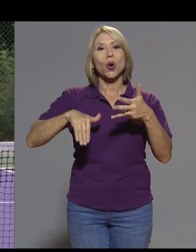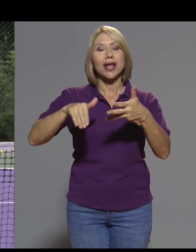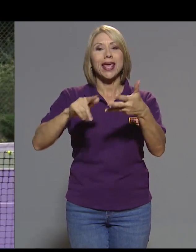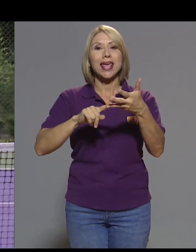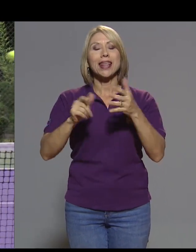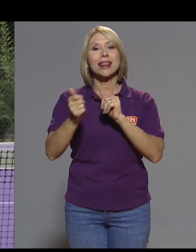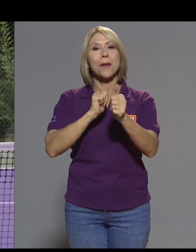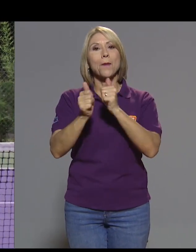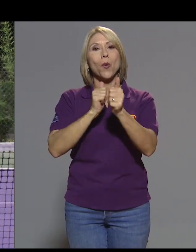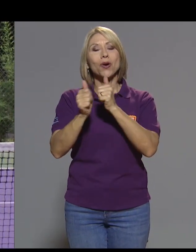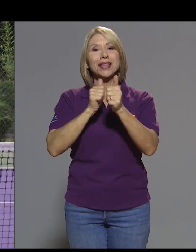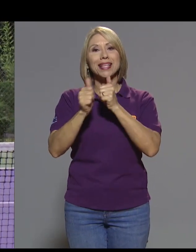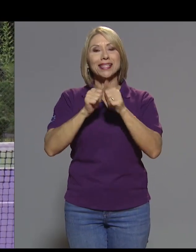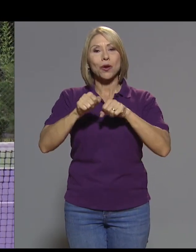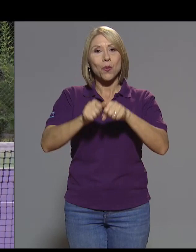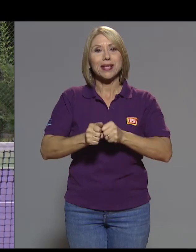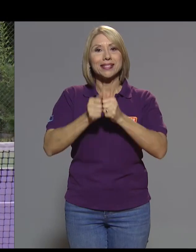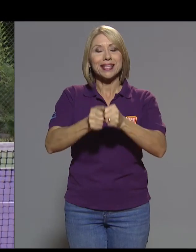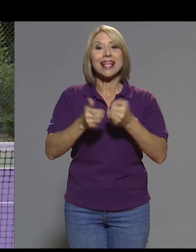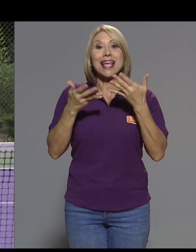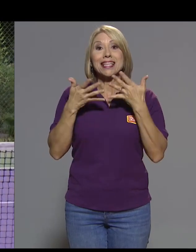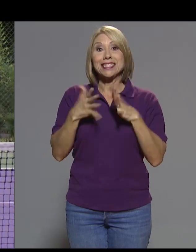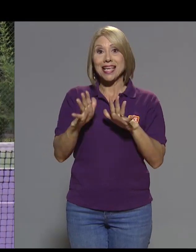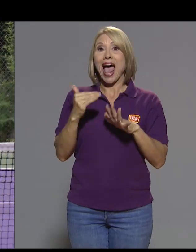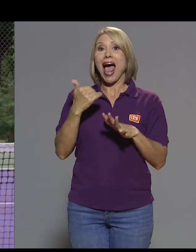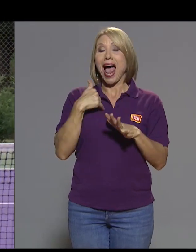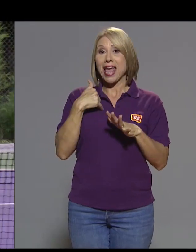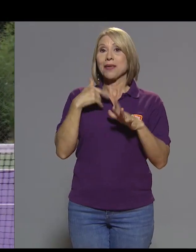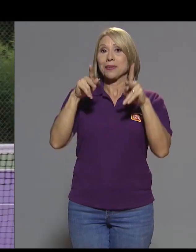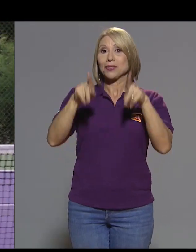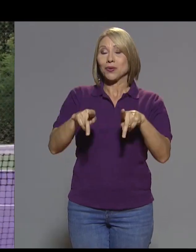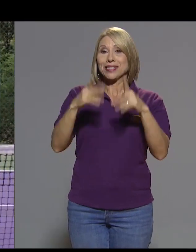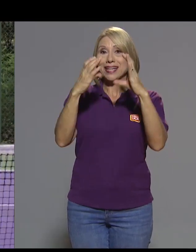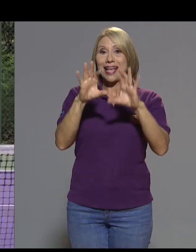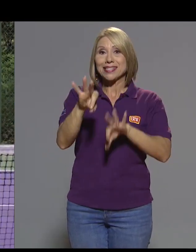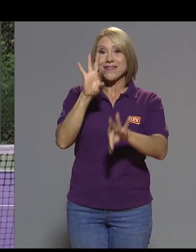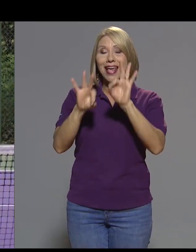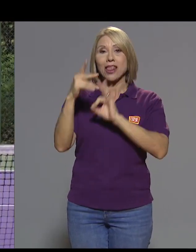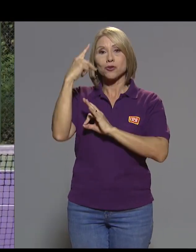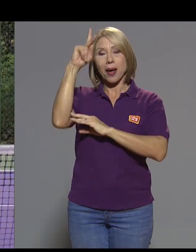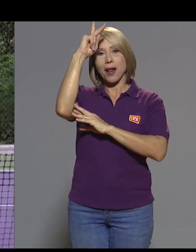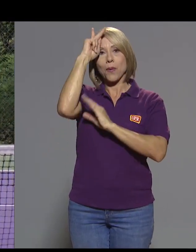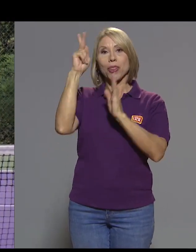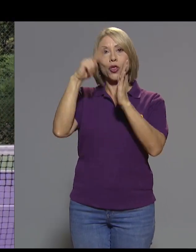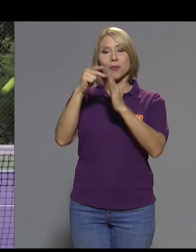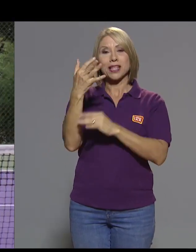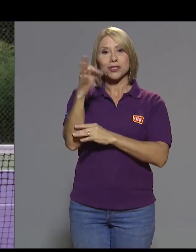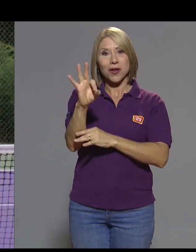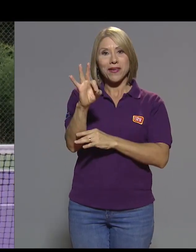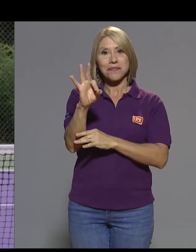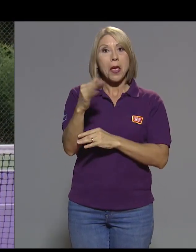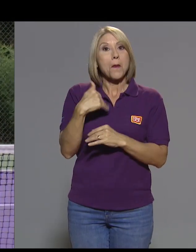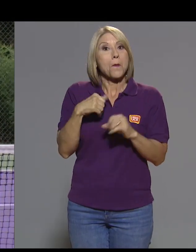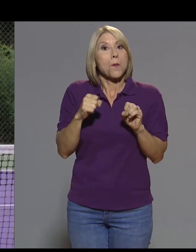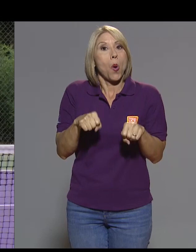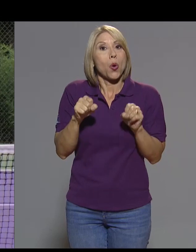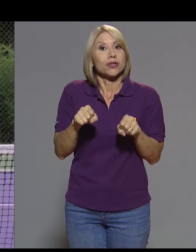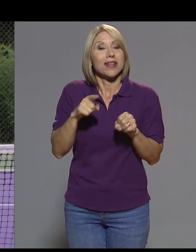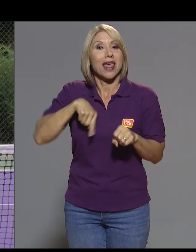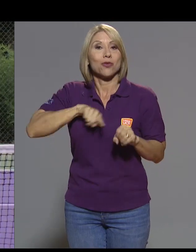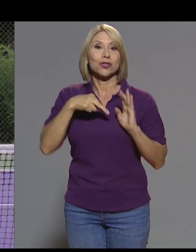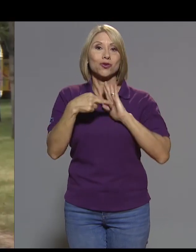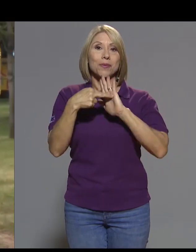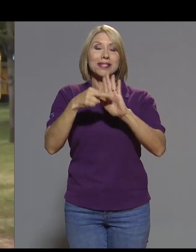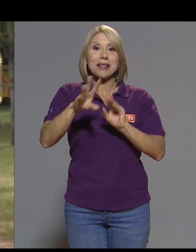ya hay 50 atletas costarricenses clasificados para el himno 2019 y existe la posibilidad de que nuestra